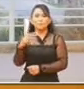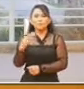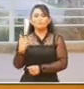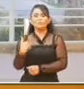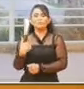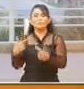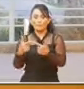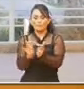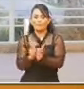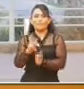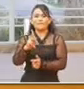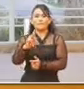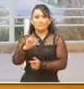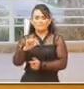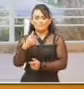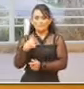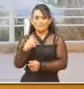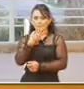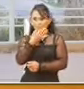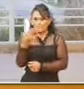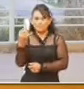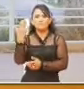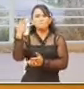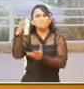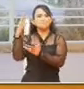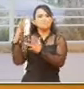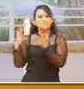de regidores del PRI, quiero también celebrar